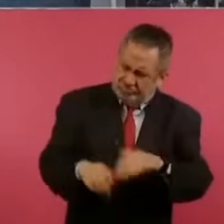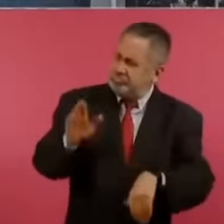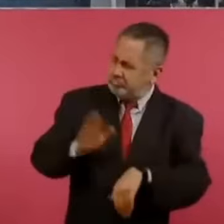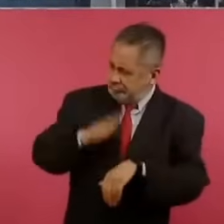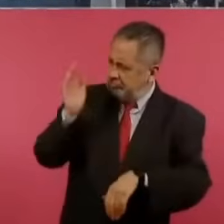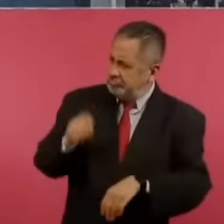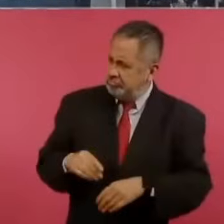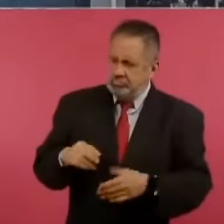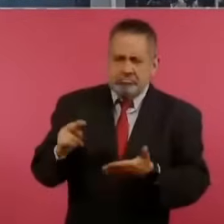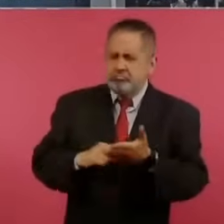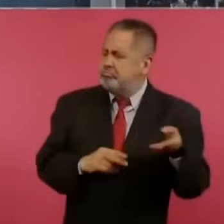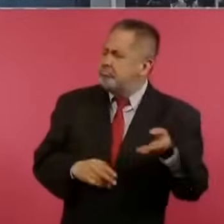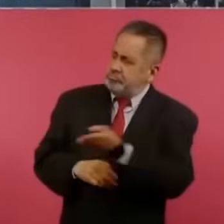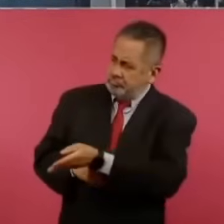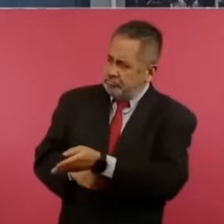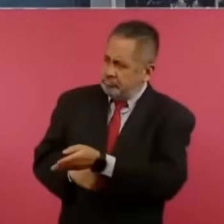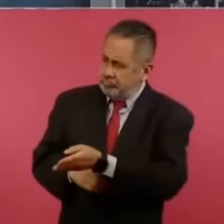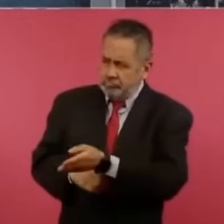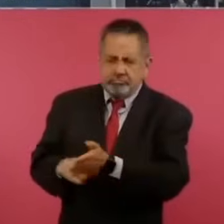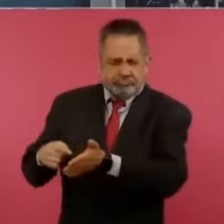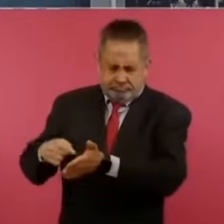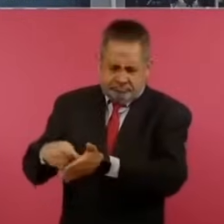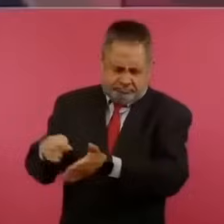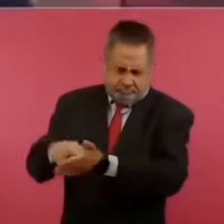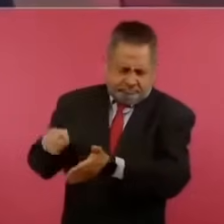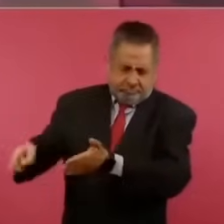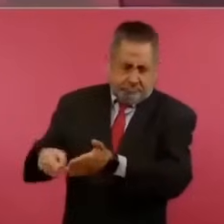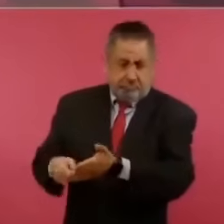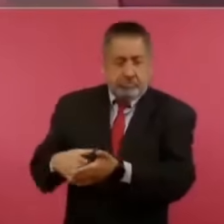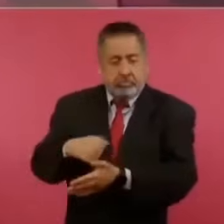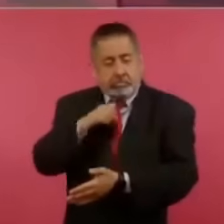y por eso le entregaron ese contrato